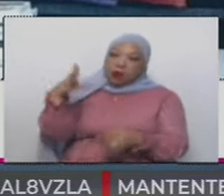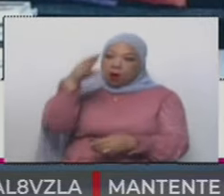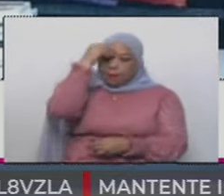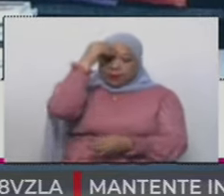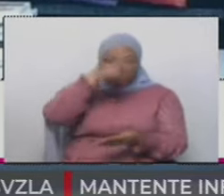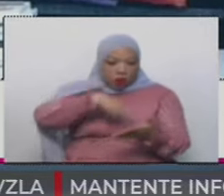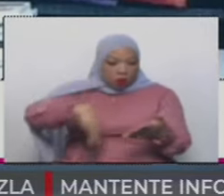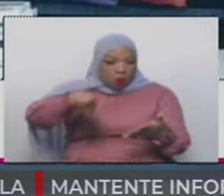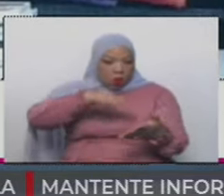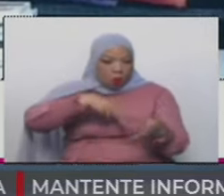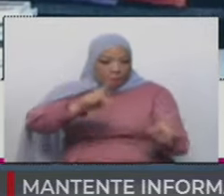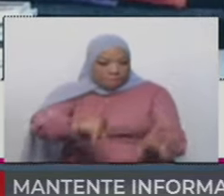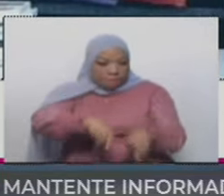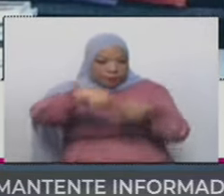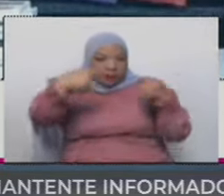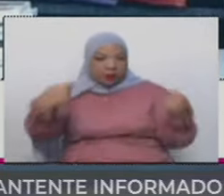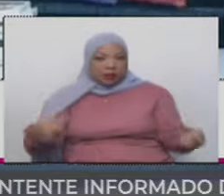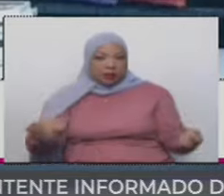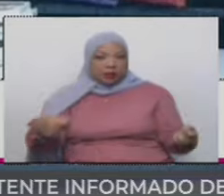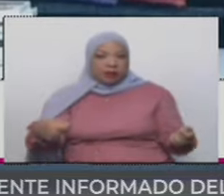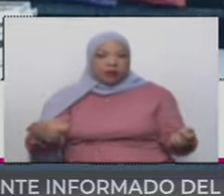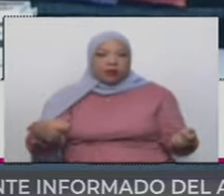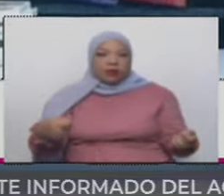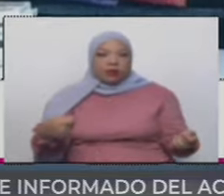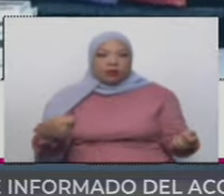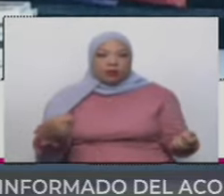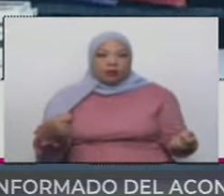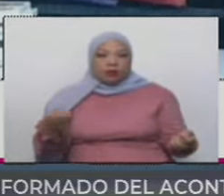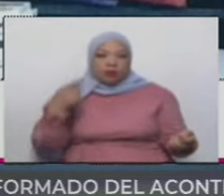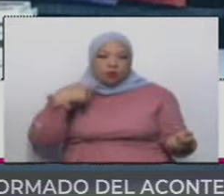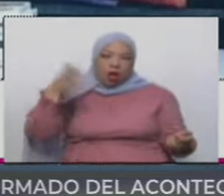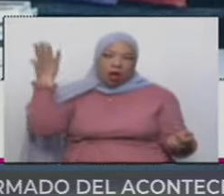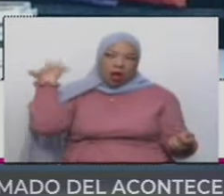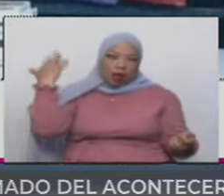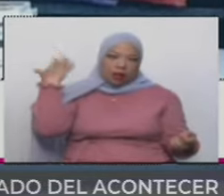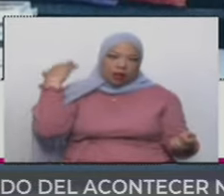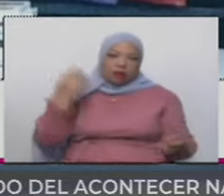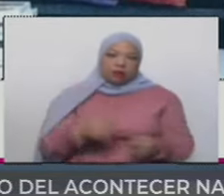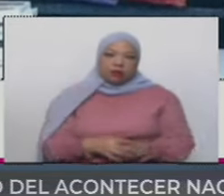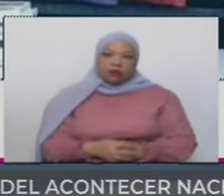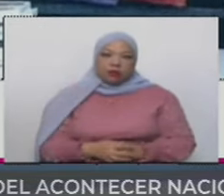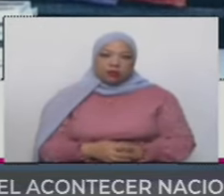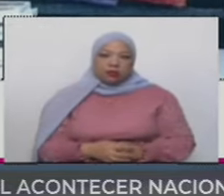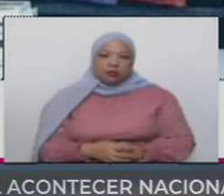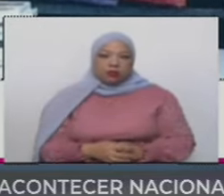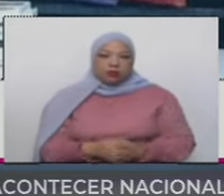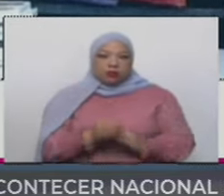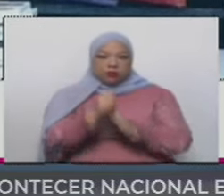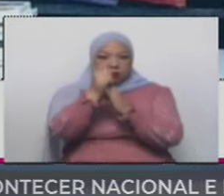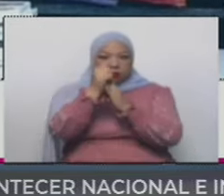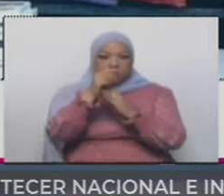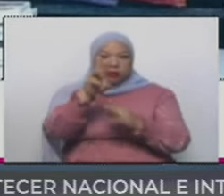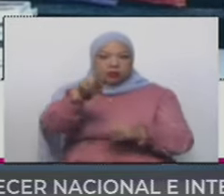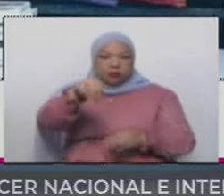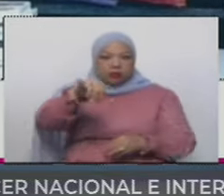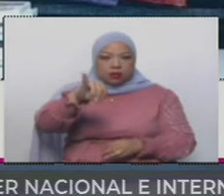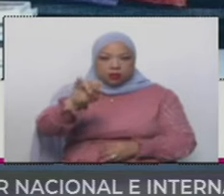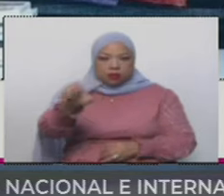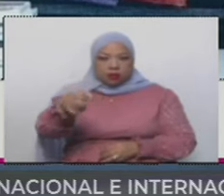con un periódico, que era un periódico en la época, que lo dirigía el gran Miguel Otero